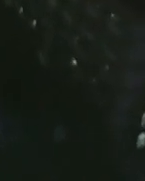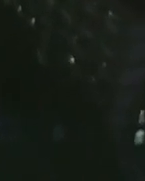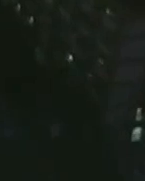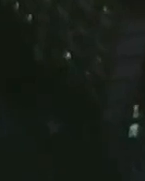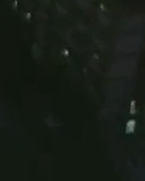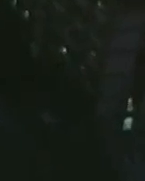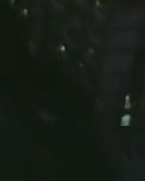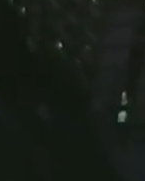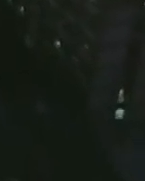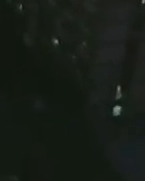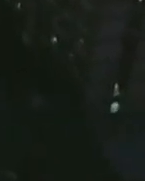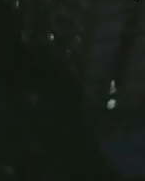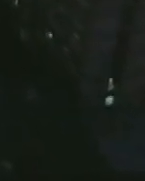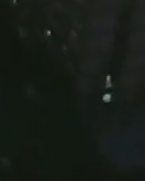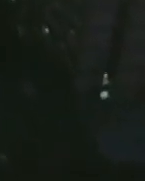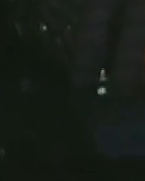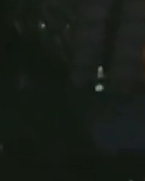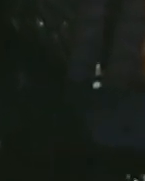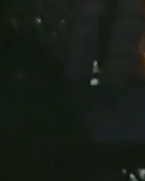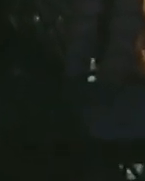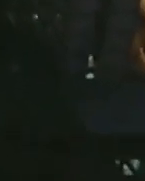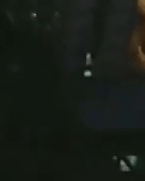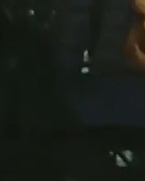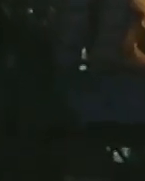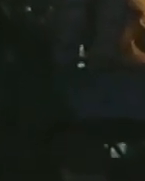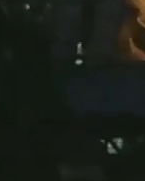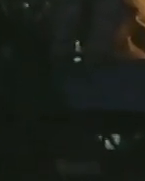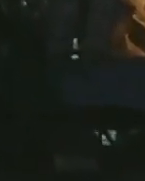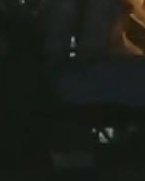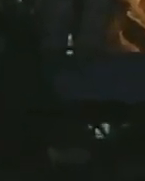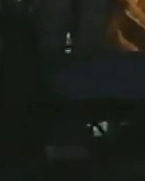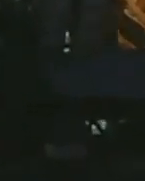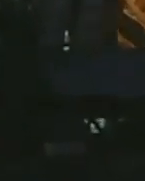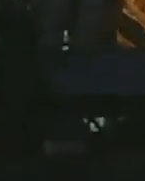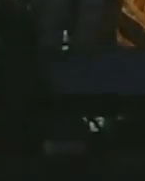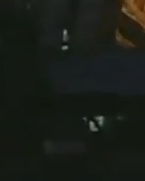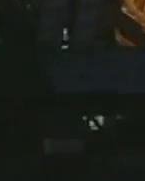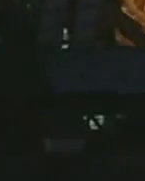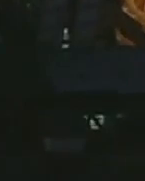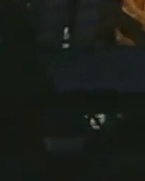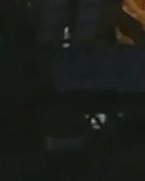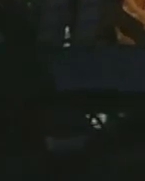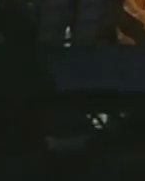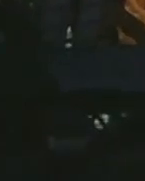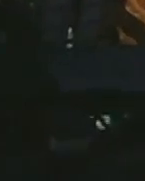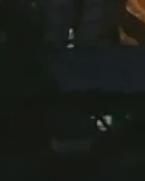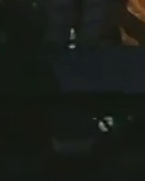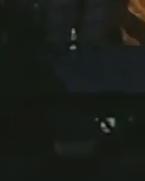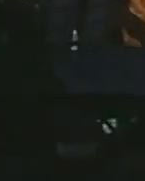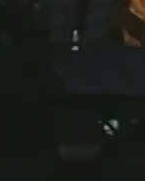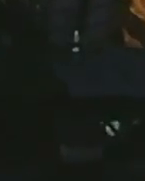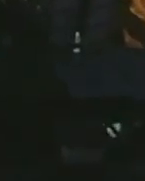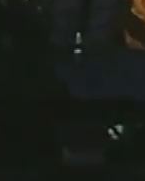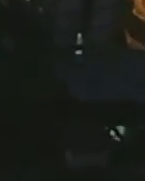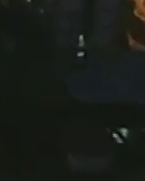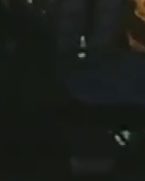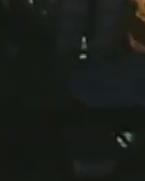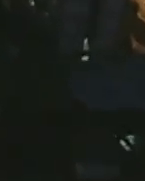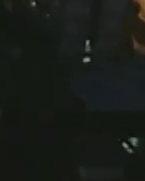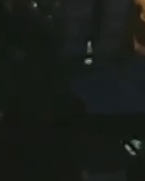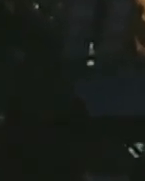encuentro con el presidente de la República Bolivariana de Venezuela, Nicolás Maduro Moros, y representantes del Foro de Sao